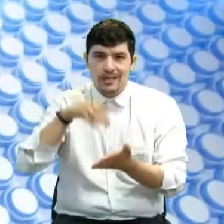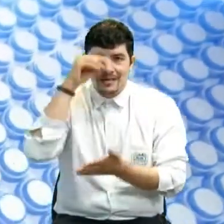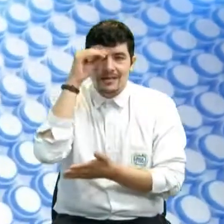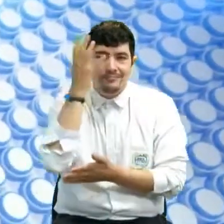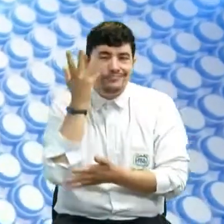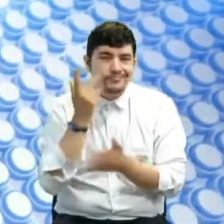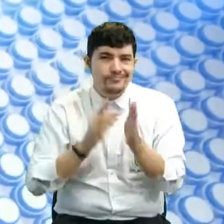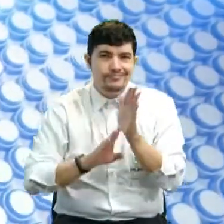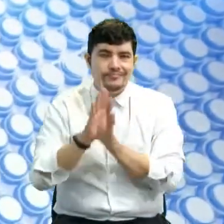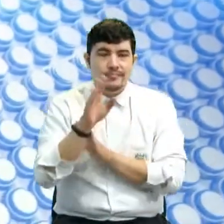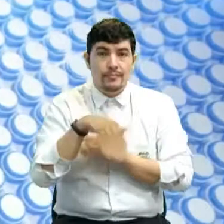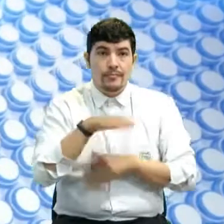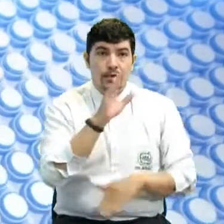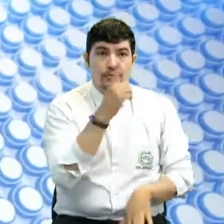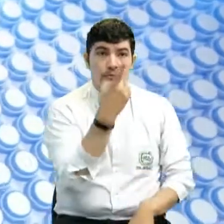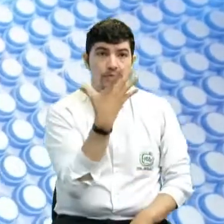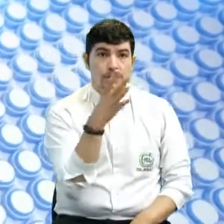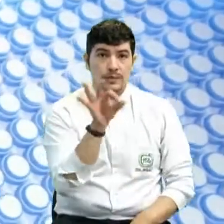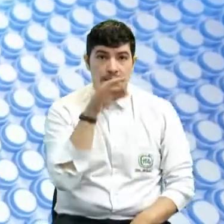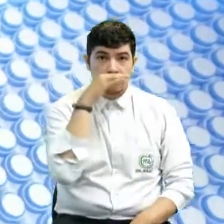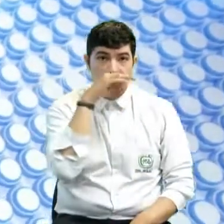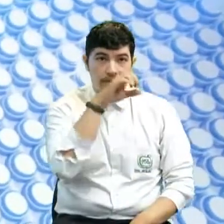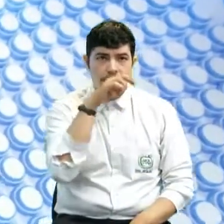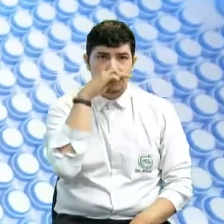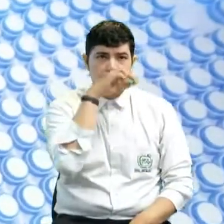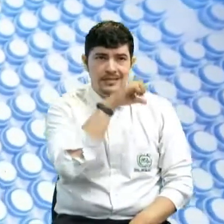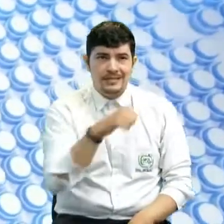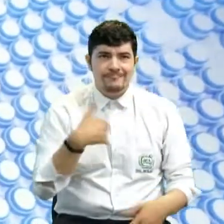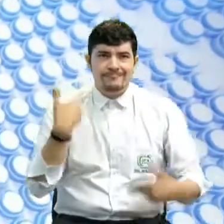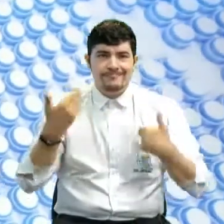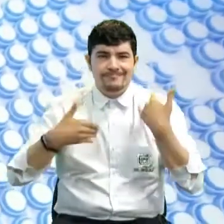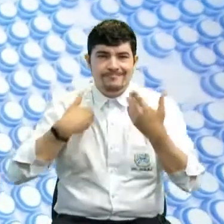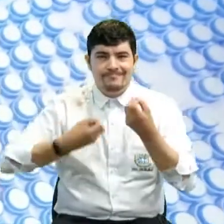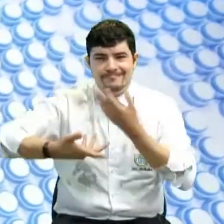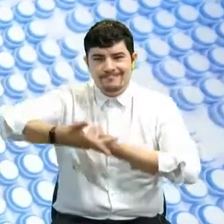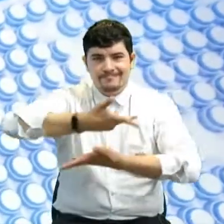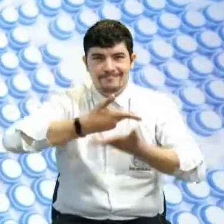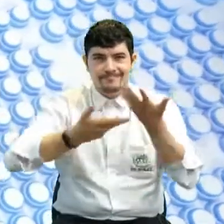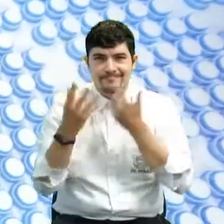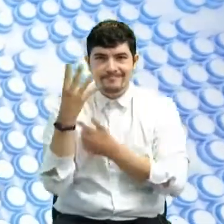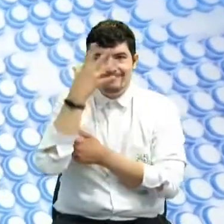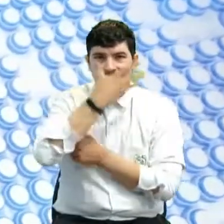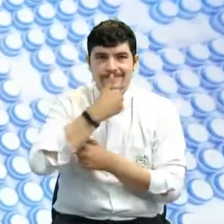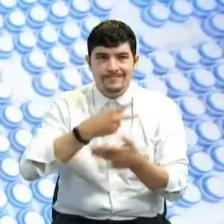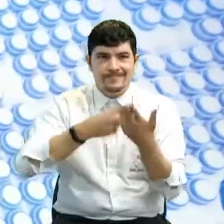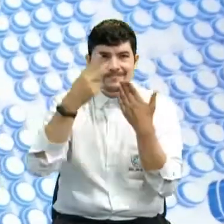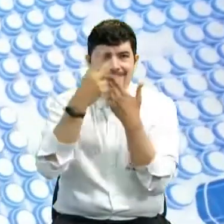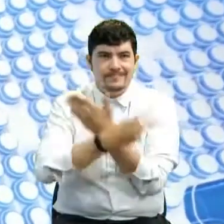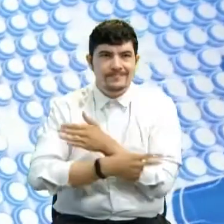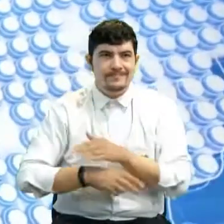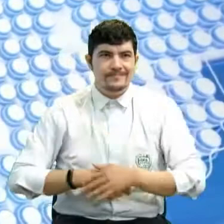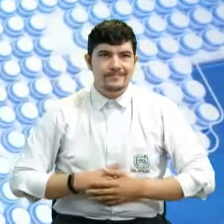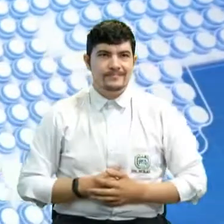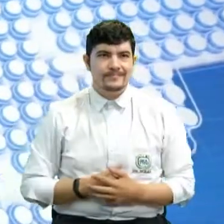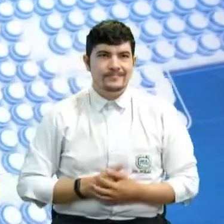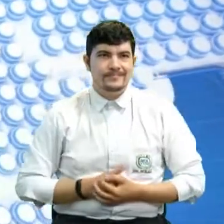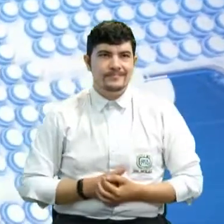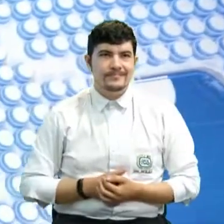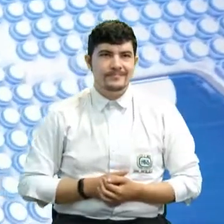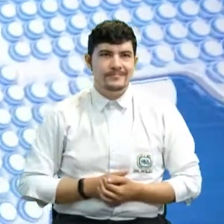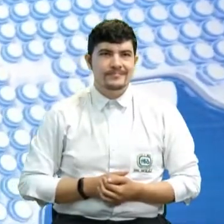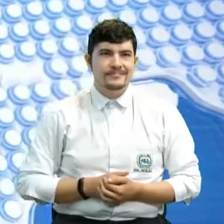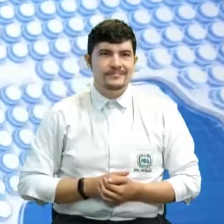más de 150 niños que se alegran y benefician al recibir pronto de este noble proyecto y es como que